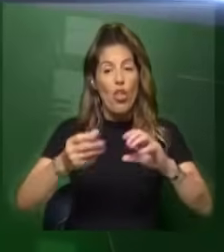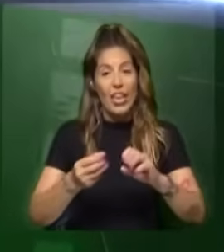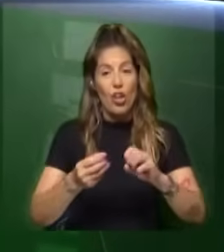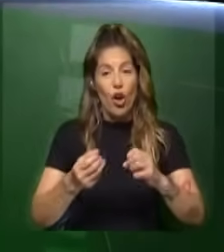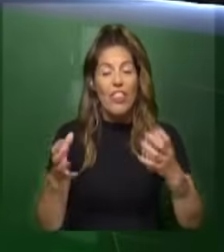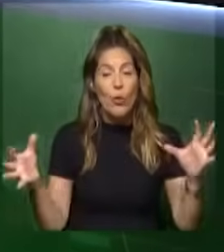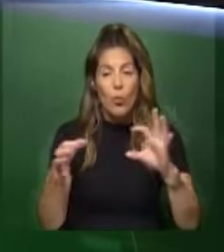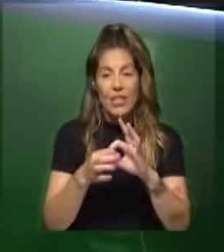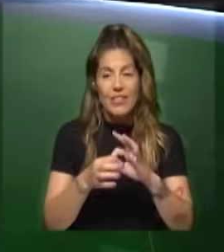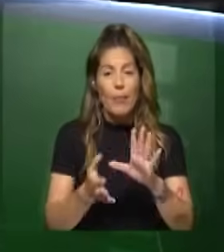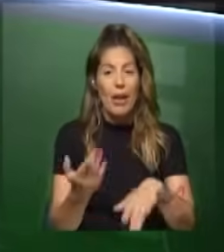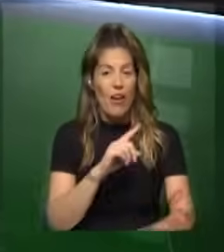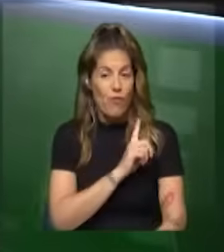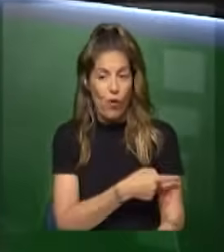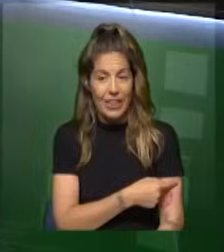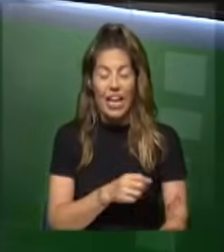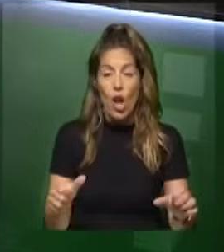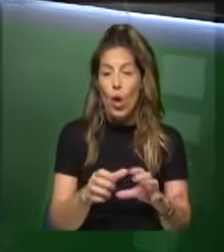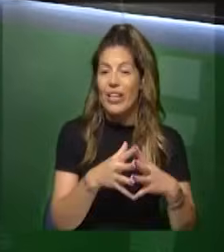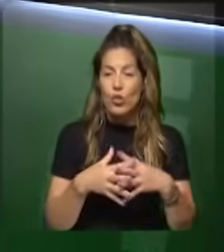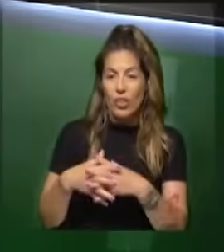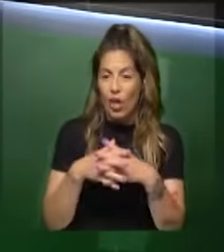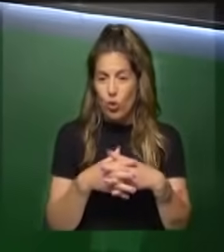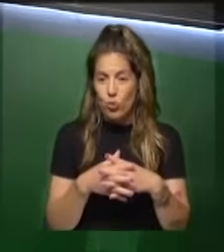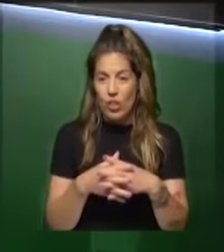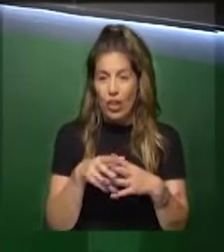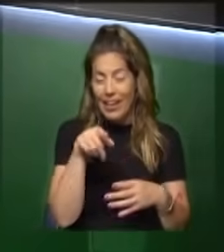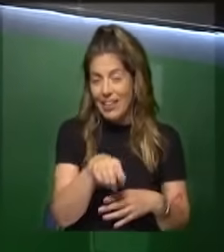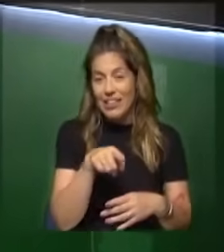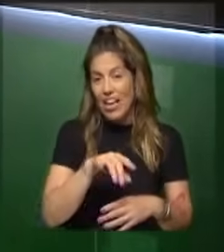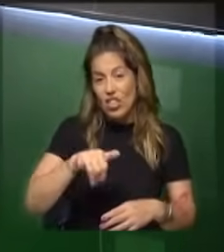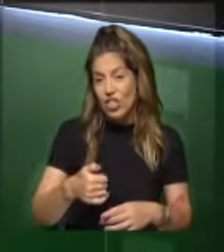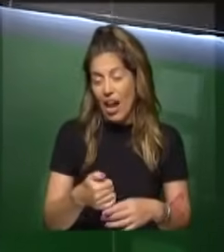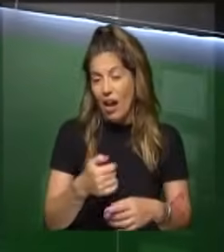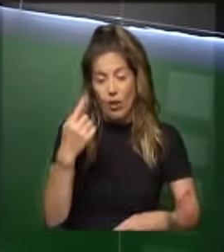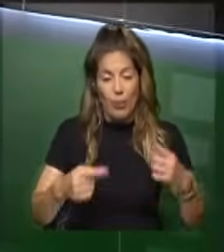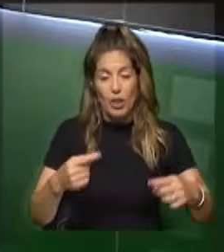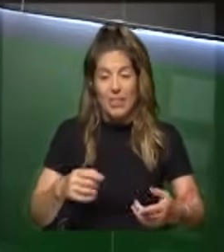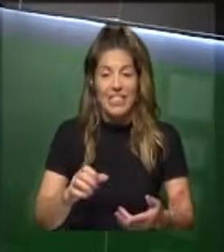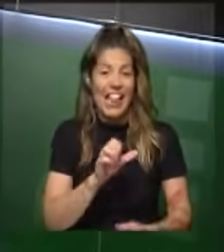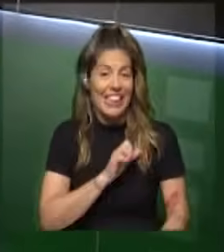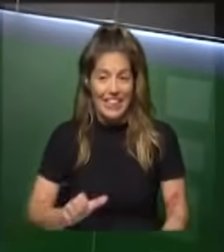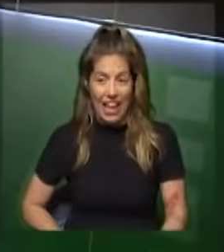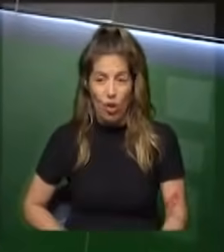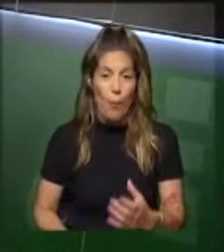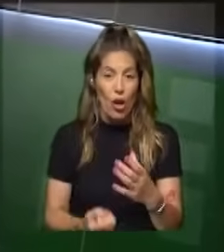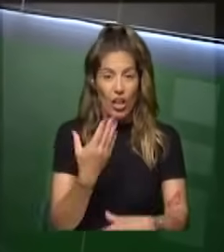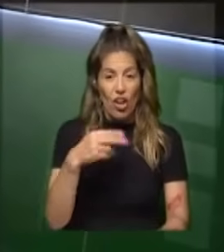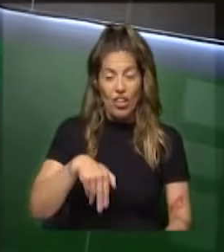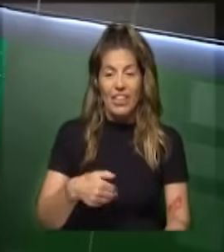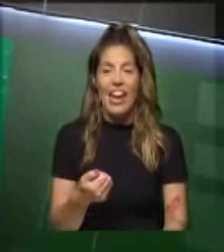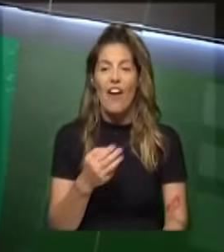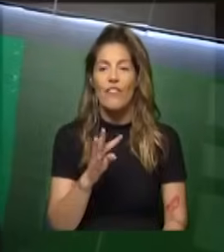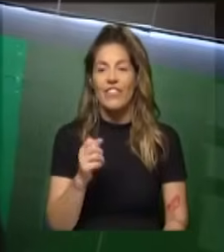juntarse para ser más fuertes. Lo hizo Estados Unidos, que en sí mismo ya es una multiplicidad de estados, pero luego creó el NAFTA, que es un